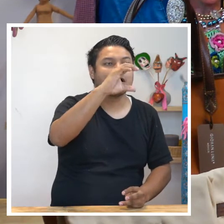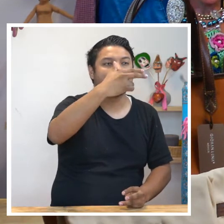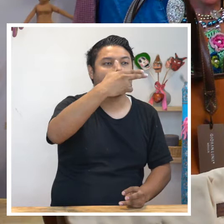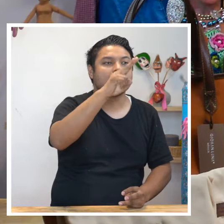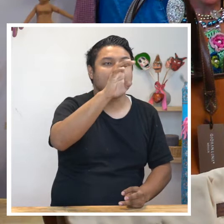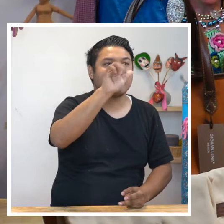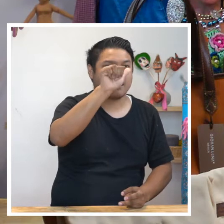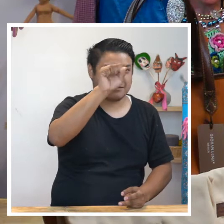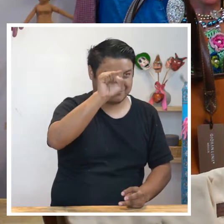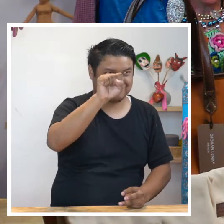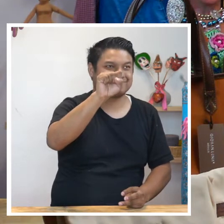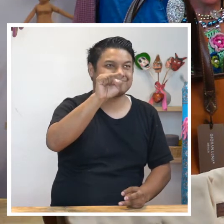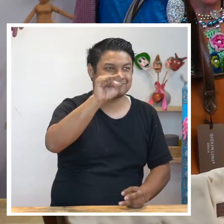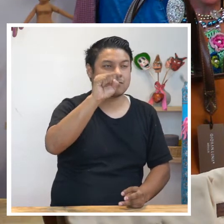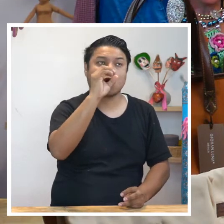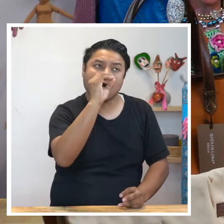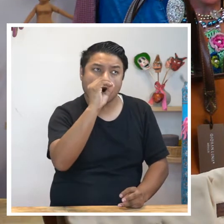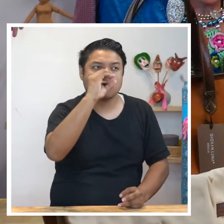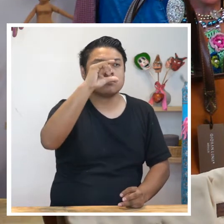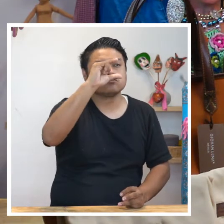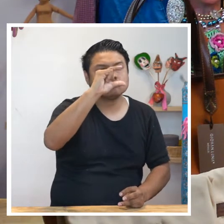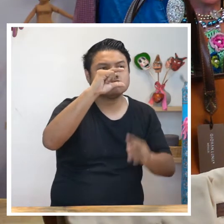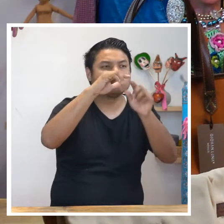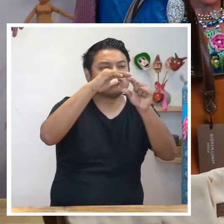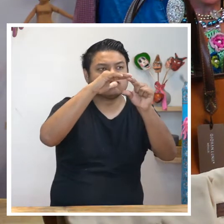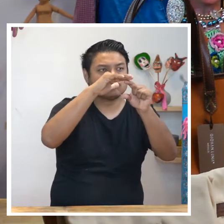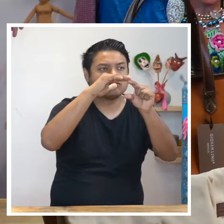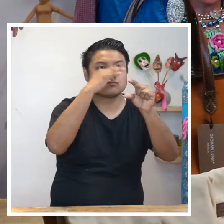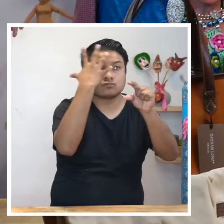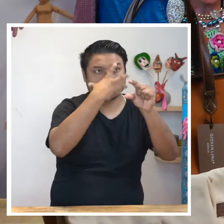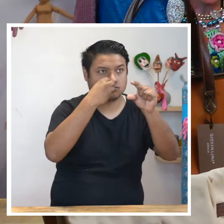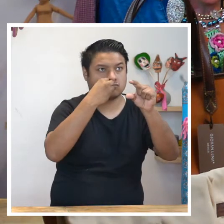En este caso pueden ser pinzas. Cualquier tipo de pinza nos sirve.